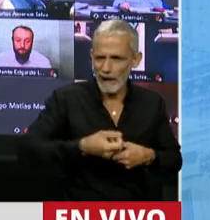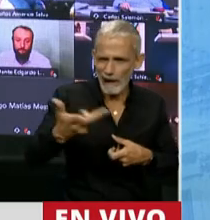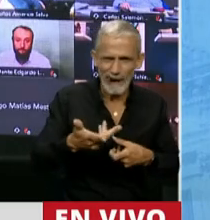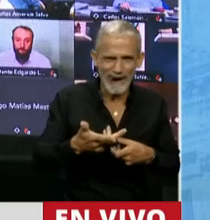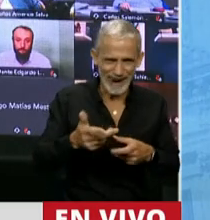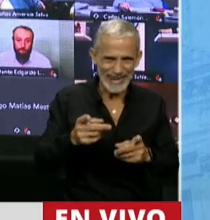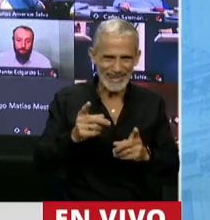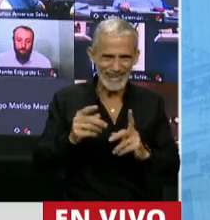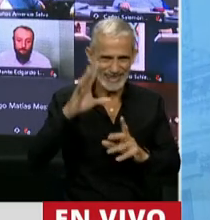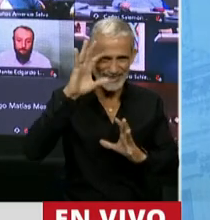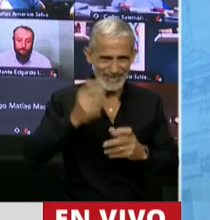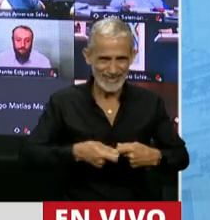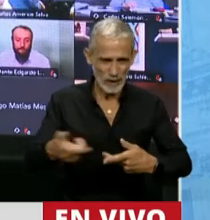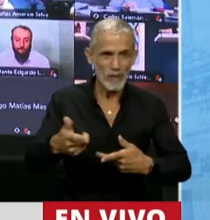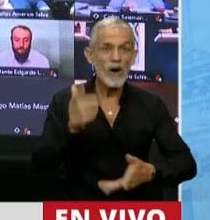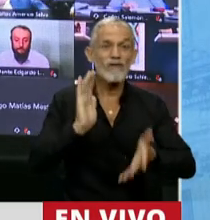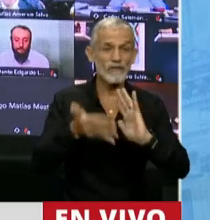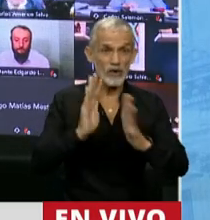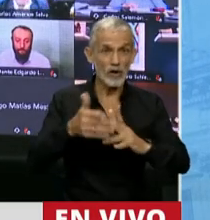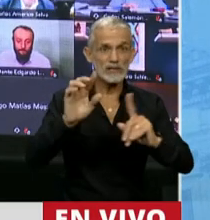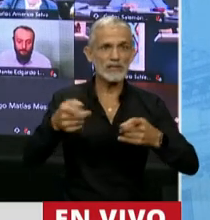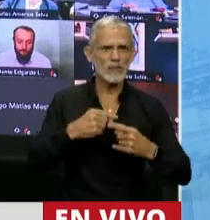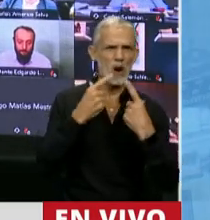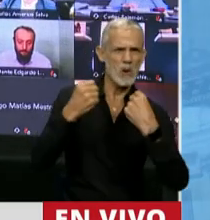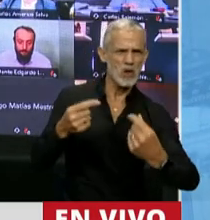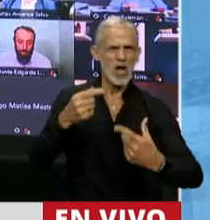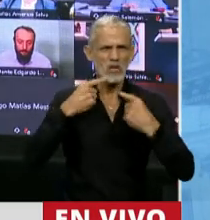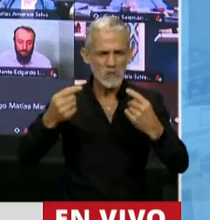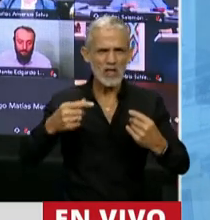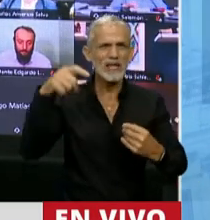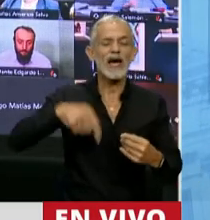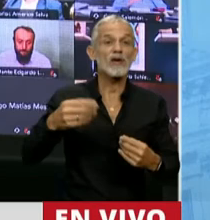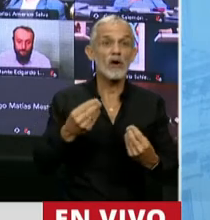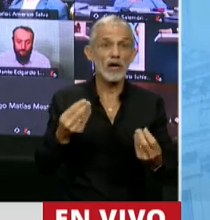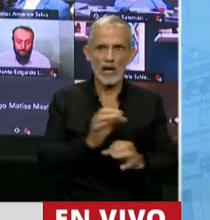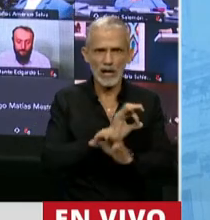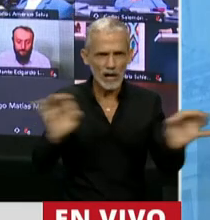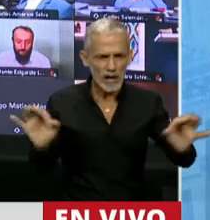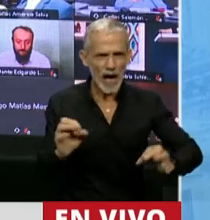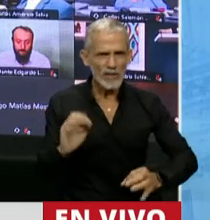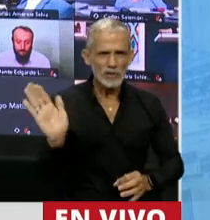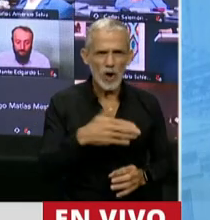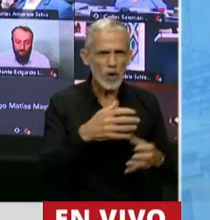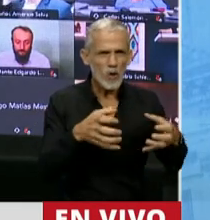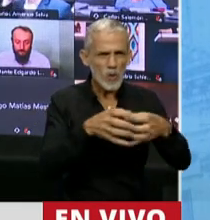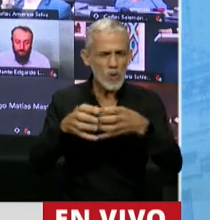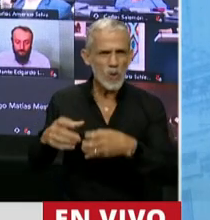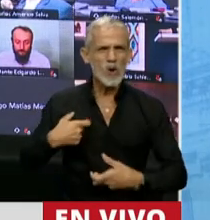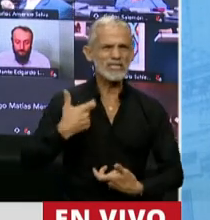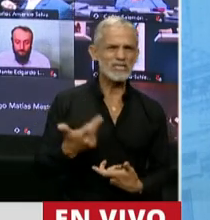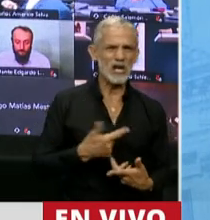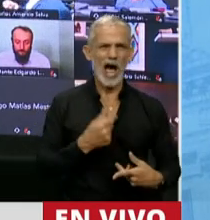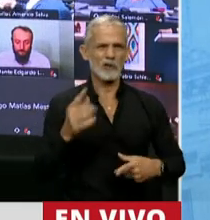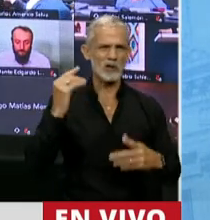con tal intolerancia y violencia también se manifestó y que hoy por hoy ninguno de todos esos sectores que en su